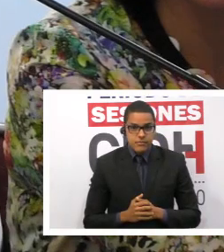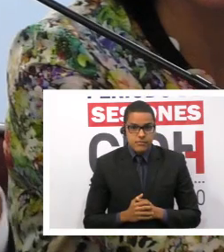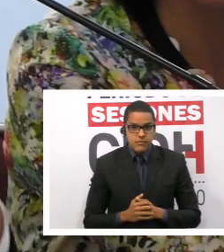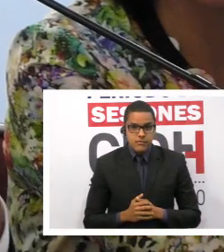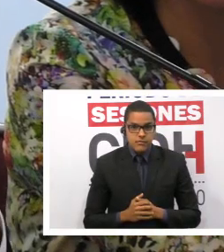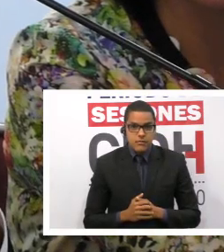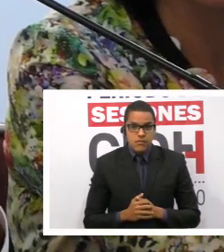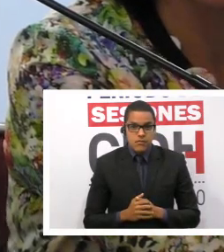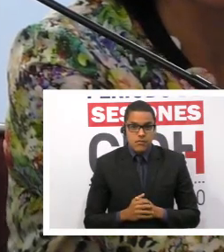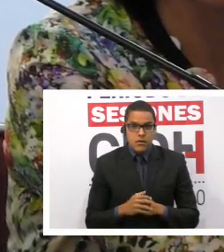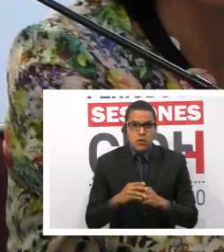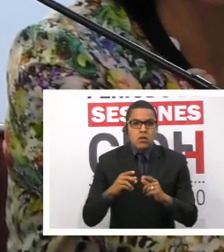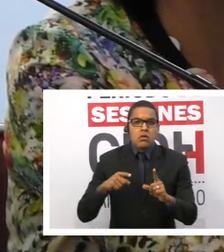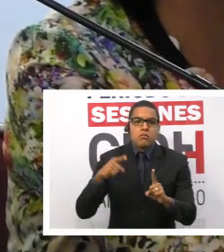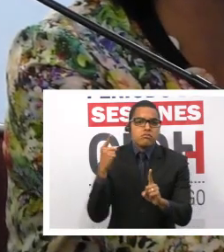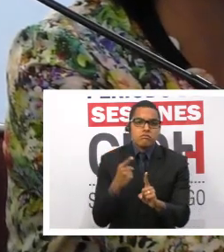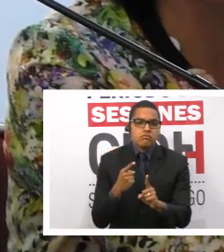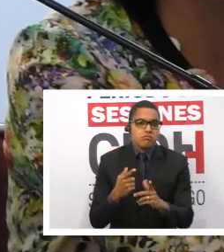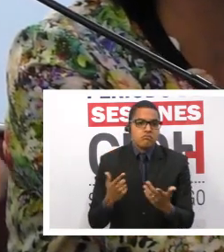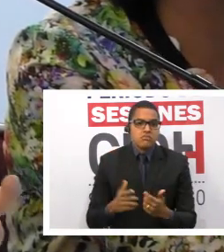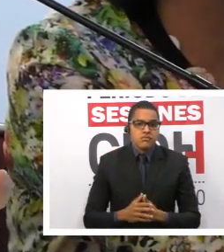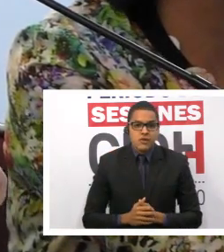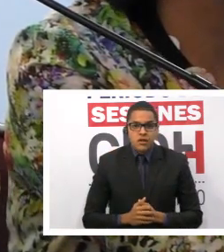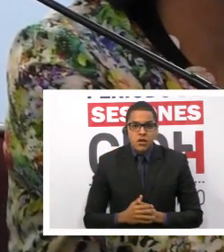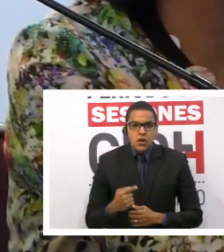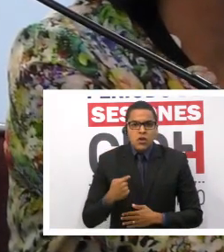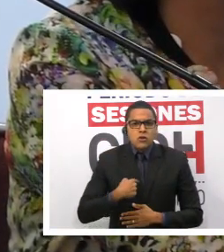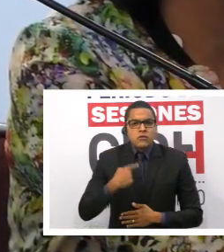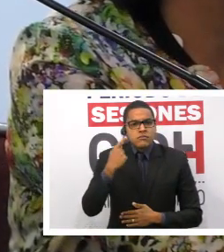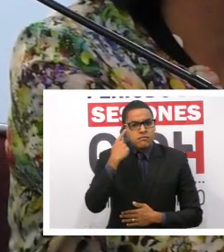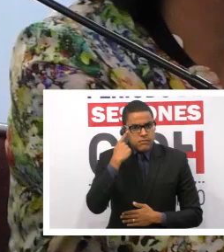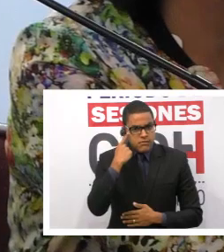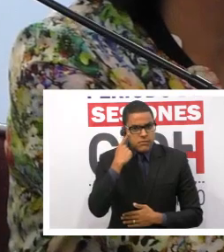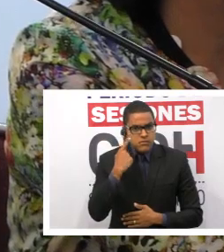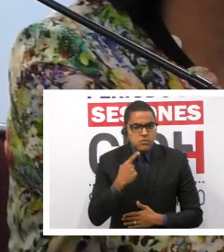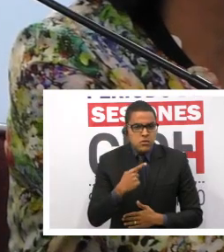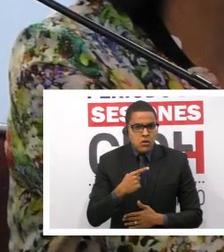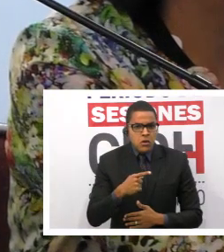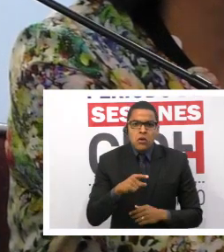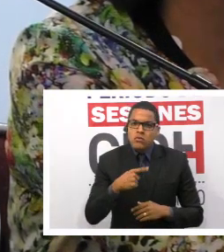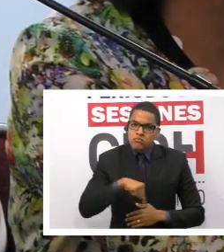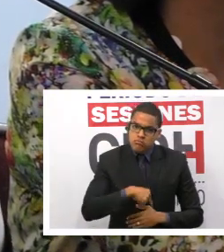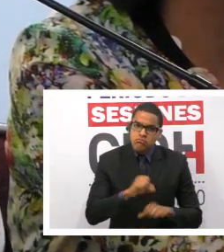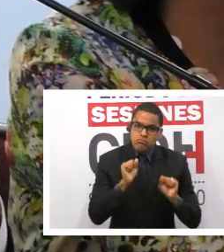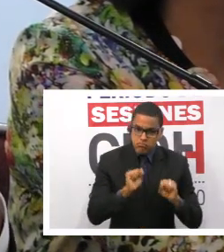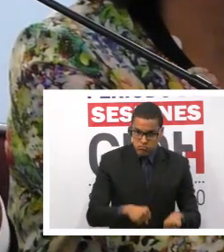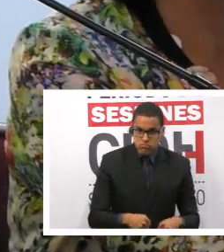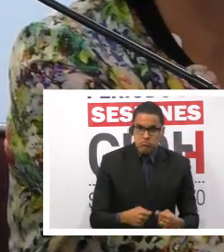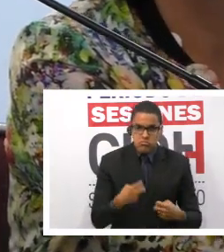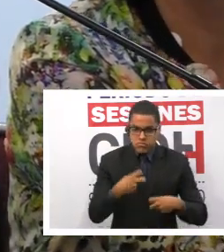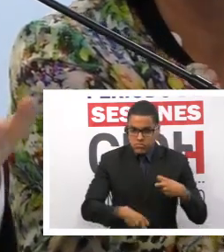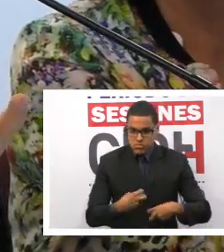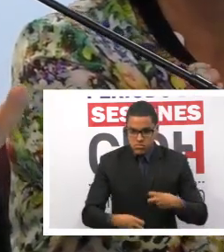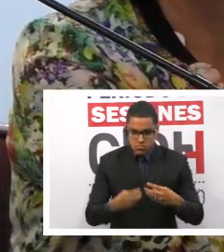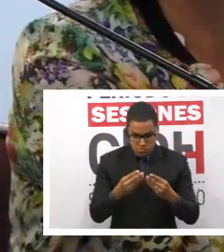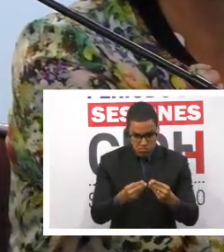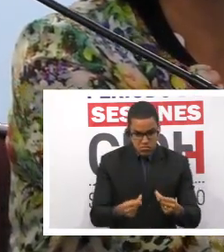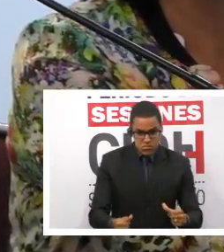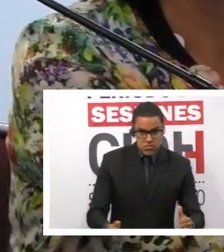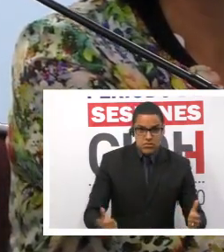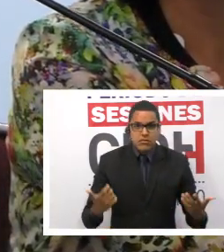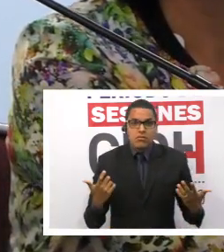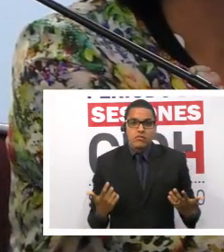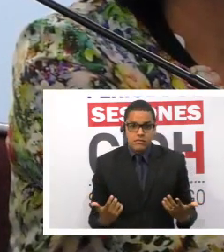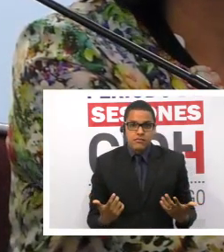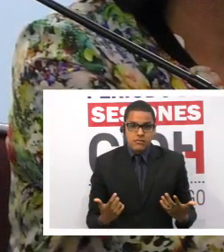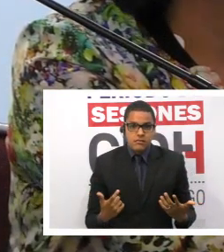para intervenir en este diálogo sobre derechos humanos y política fiscal donde para receptar lo mejor de la tradición